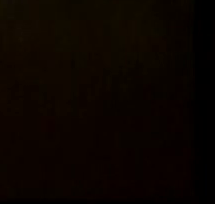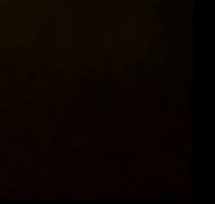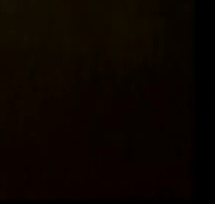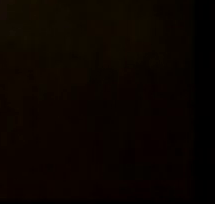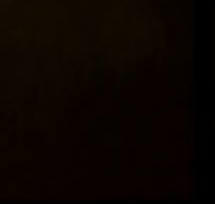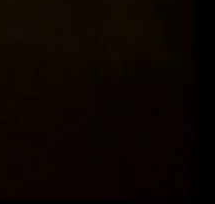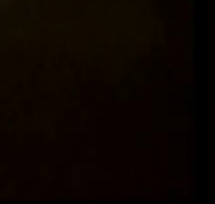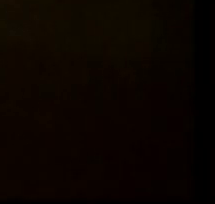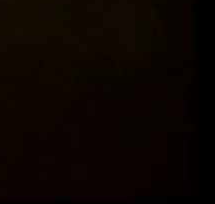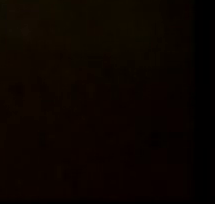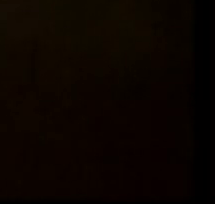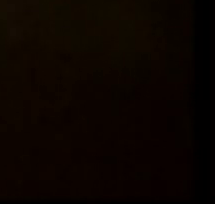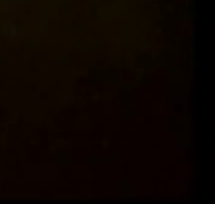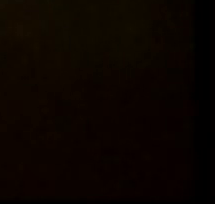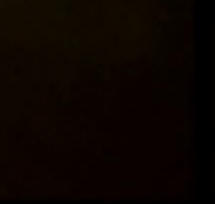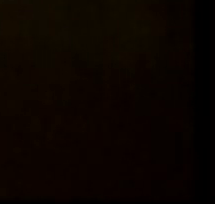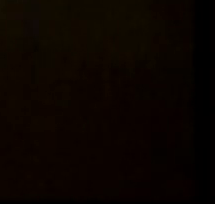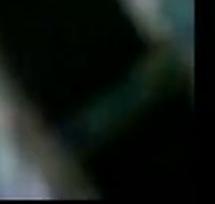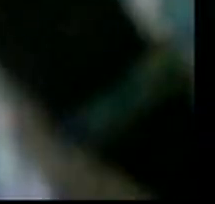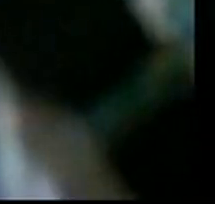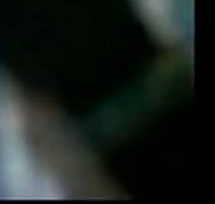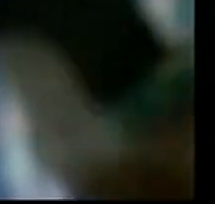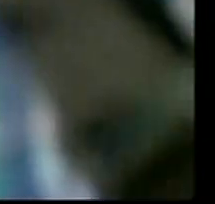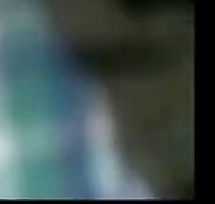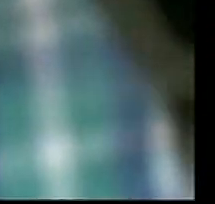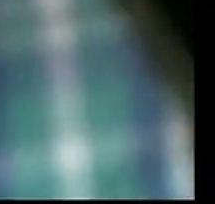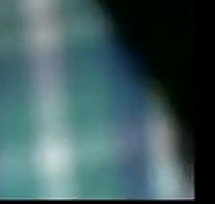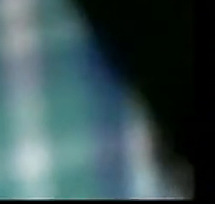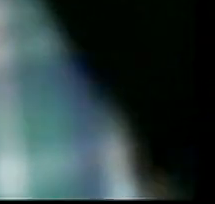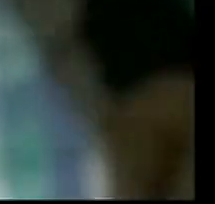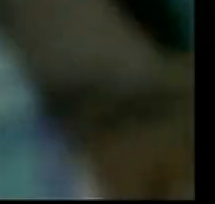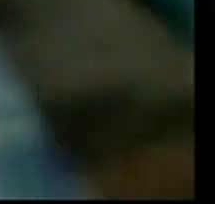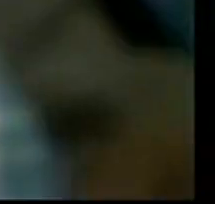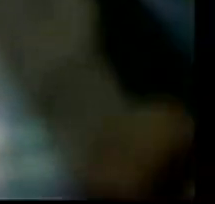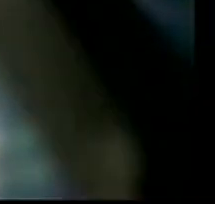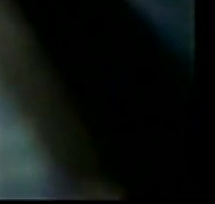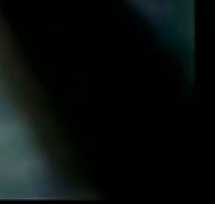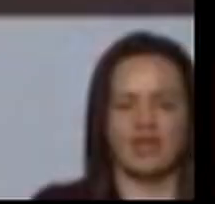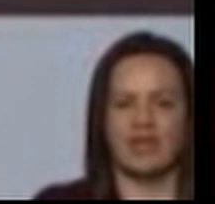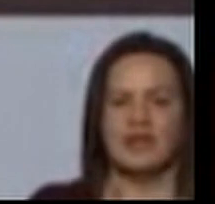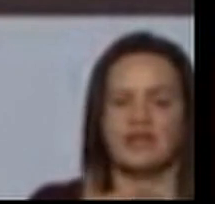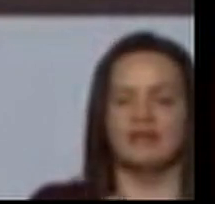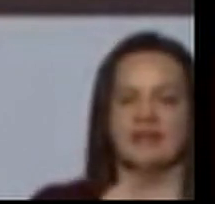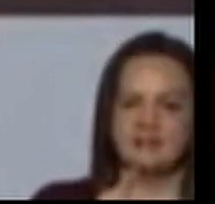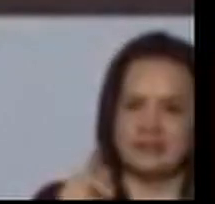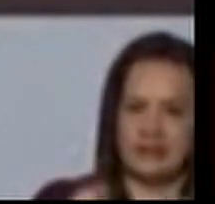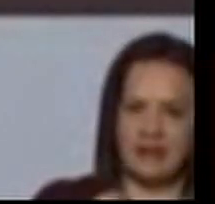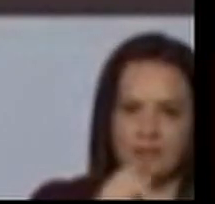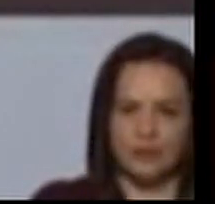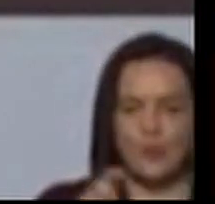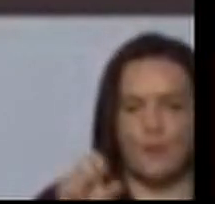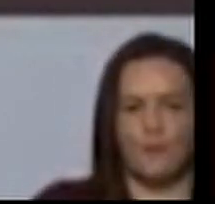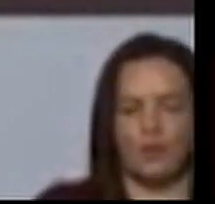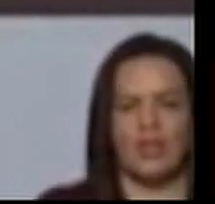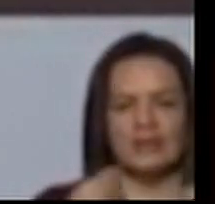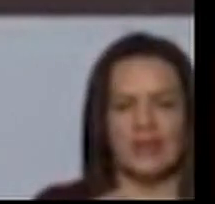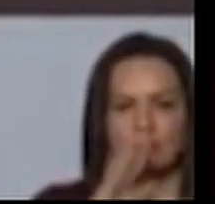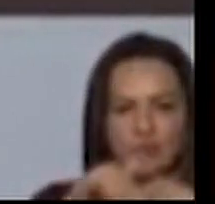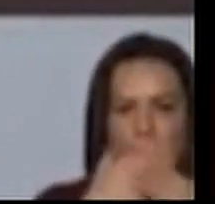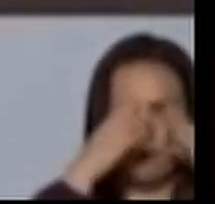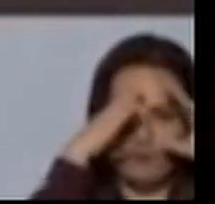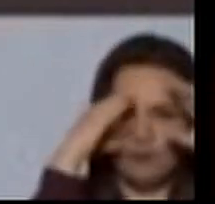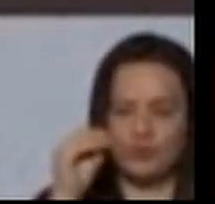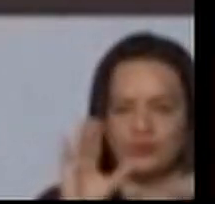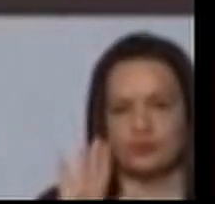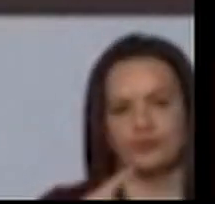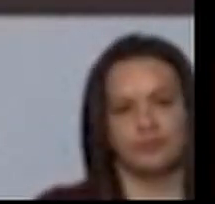Constitucional para determinar si este se basó únicamente en criterios políticos y no técnicos. Las personas puedan dar toda la información